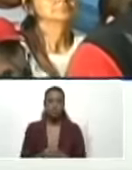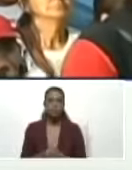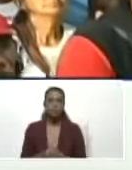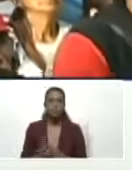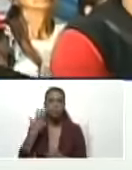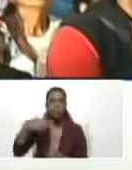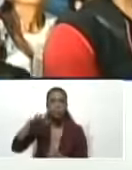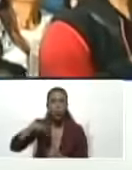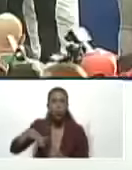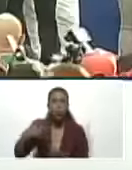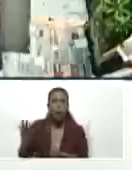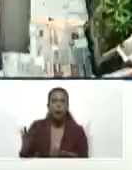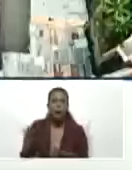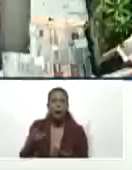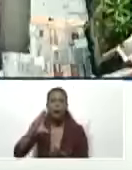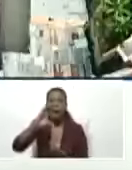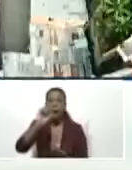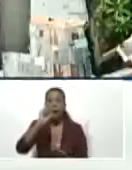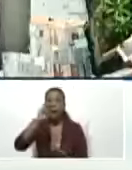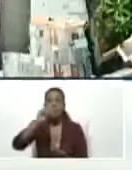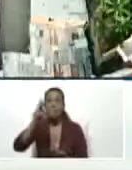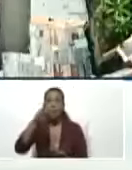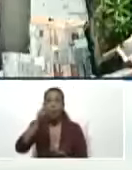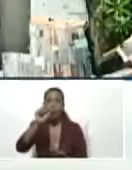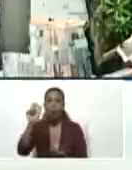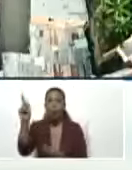¿Esa fue cuál? ¿La de Camaguán, no?